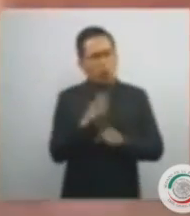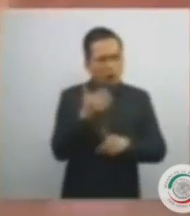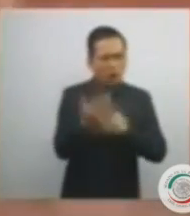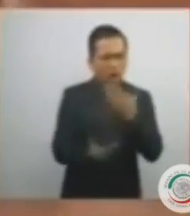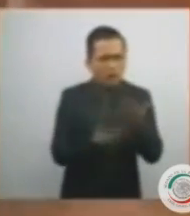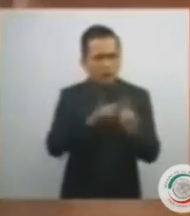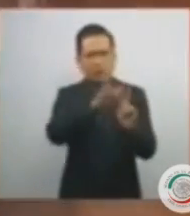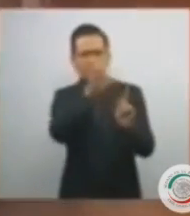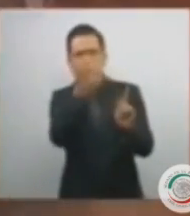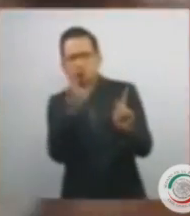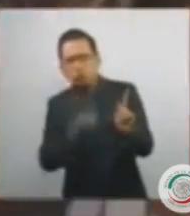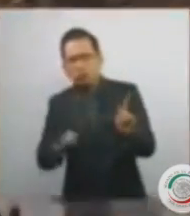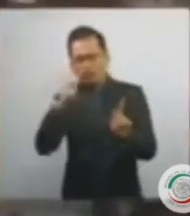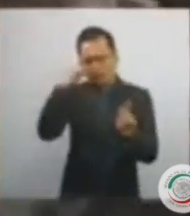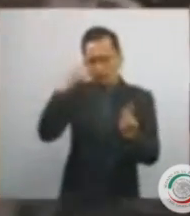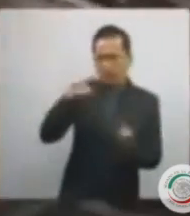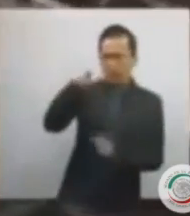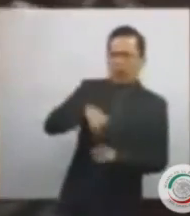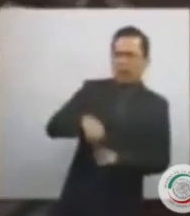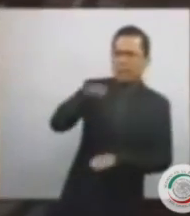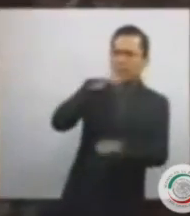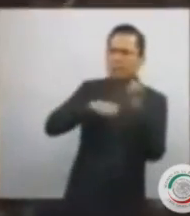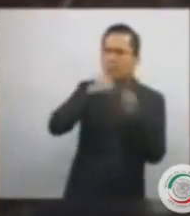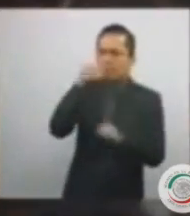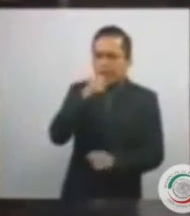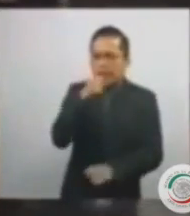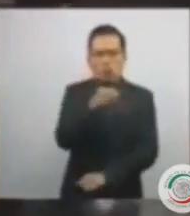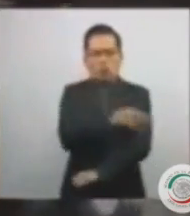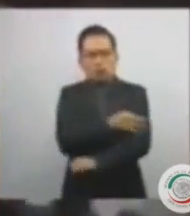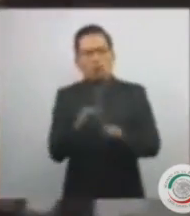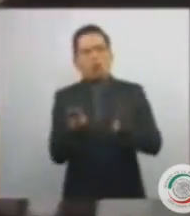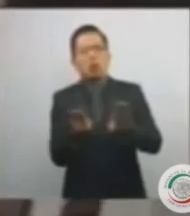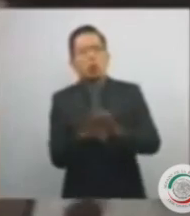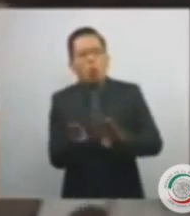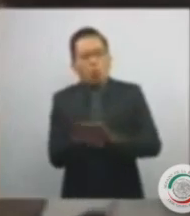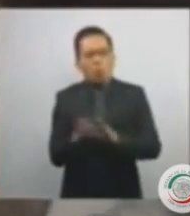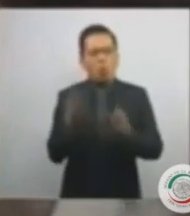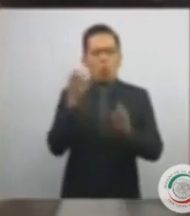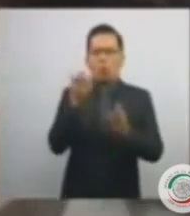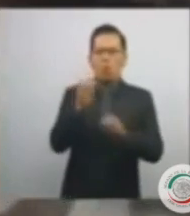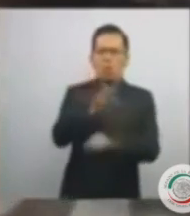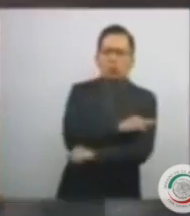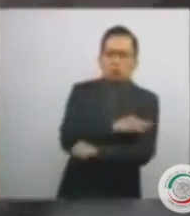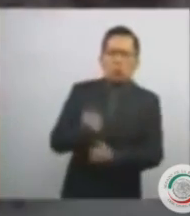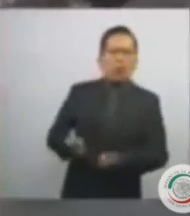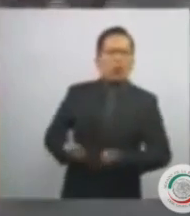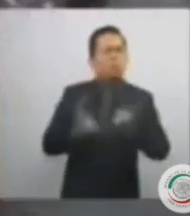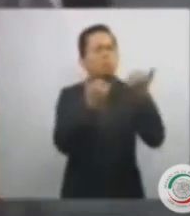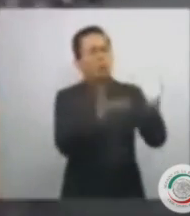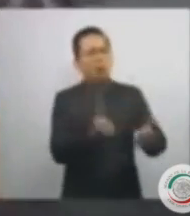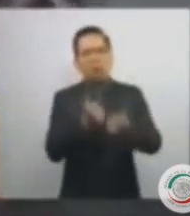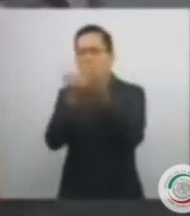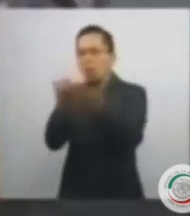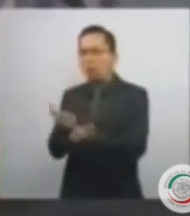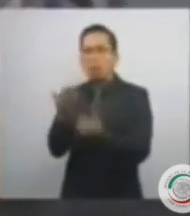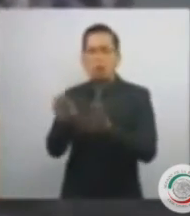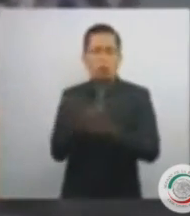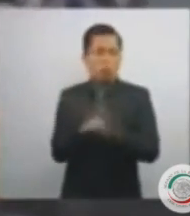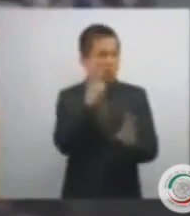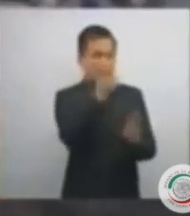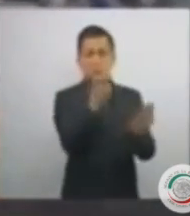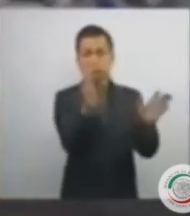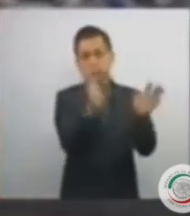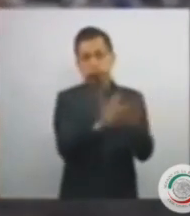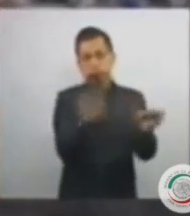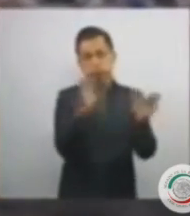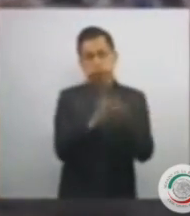informó cómo se enviaron las vacunas a todos los estados de esta nación. En fin, una serie de cosas que se informan. También se